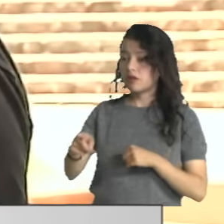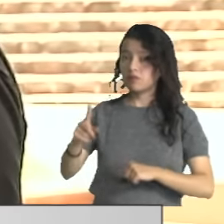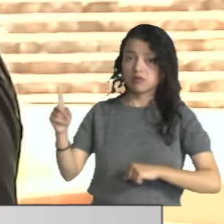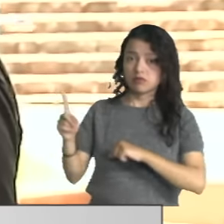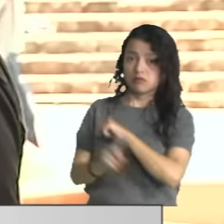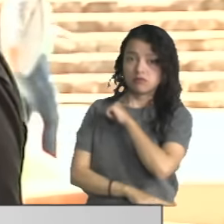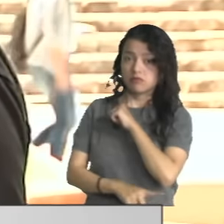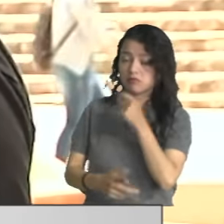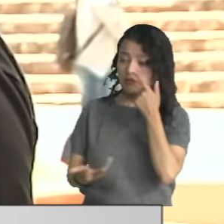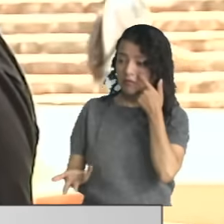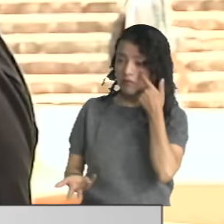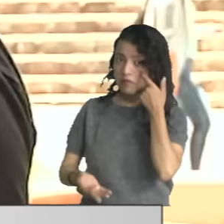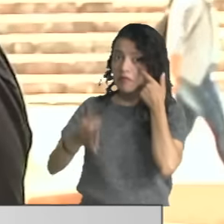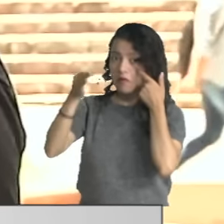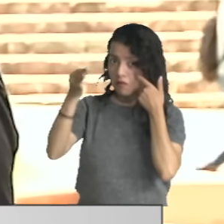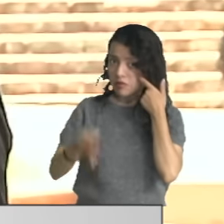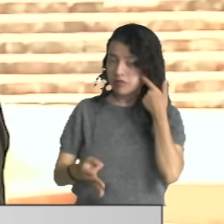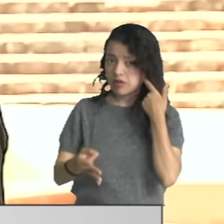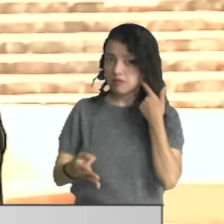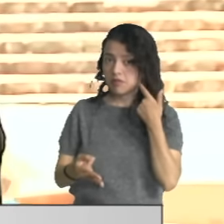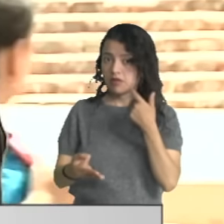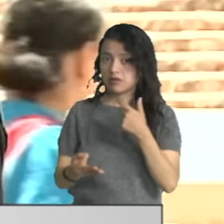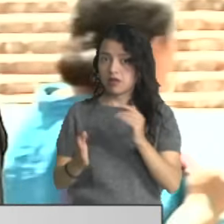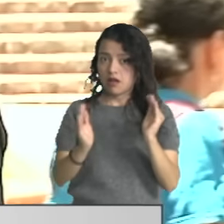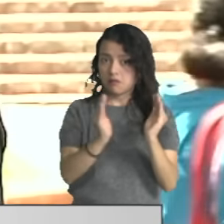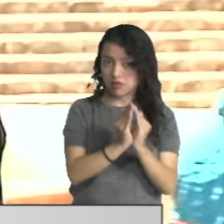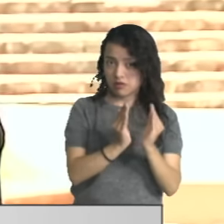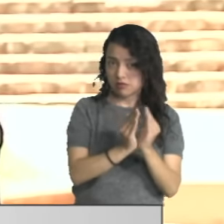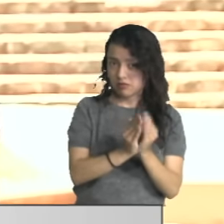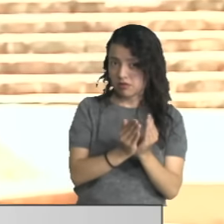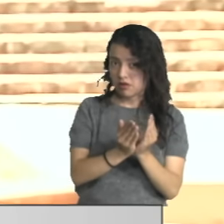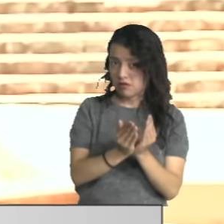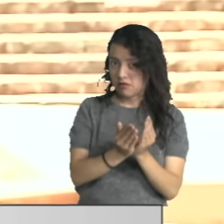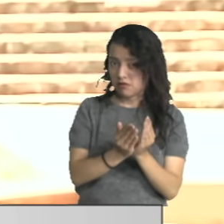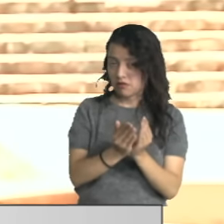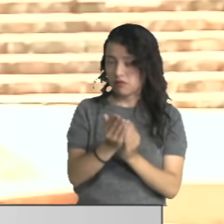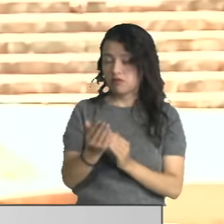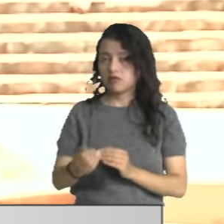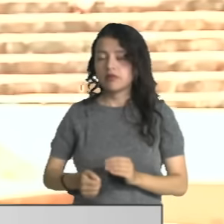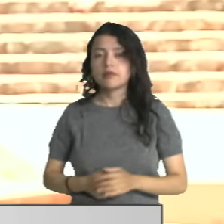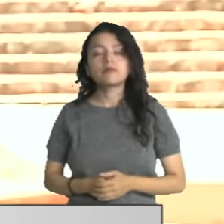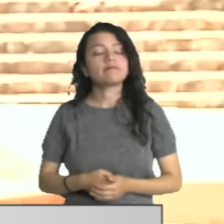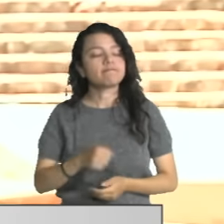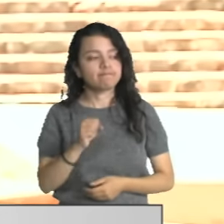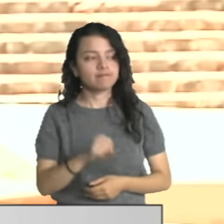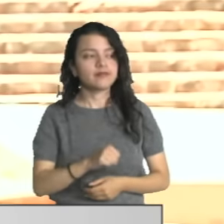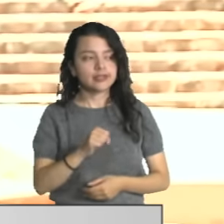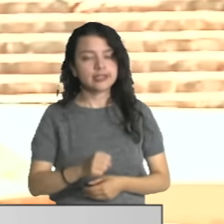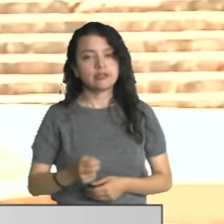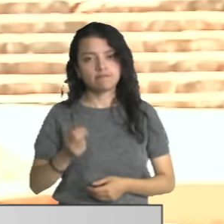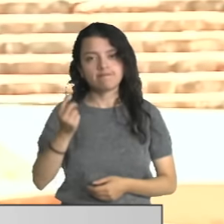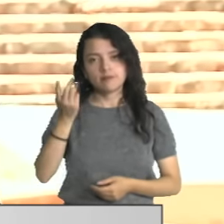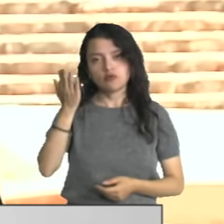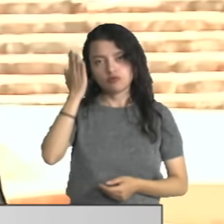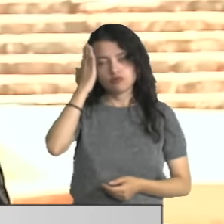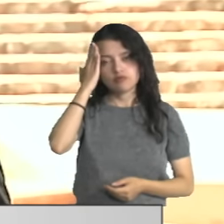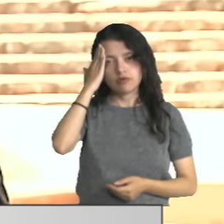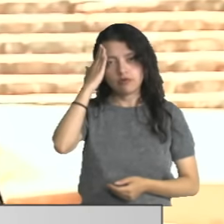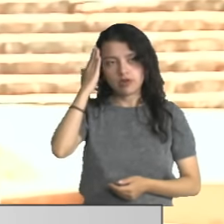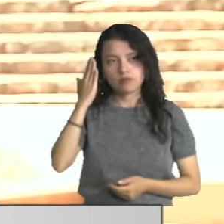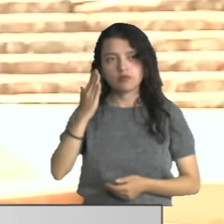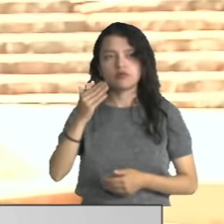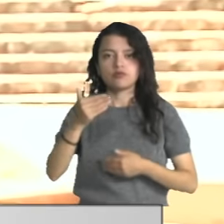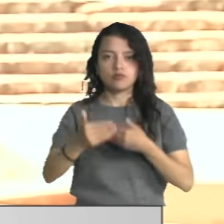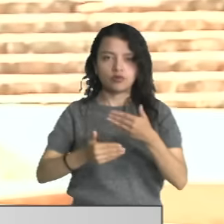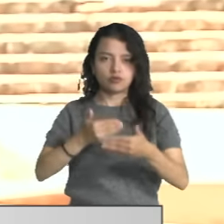ya pasa oficialmente al Instituto Colombiano de Bienestar Familiar. Sí, nosotros conocemos de forma transitoria, primero